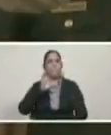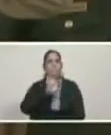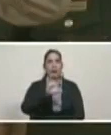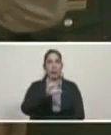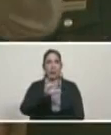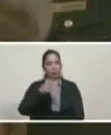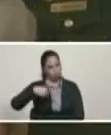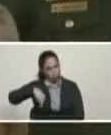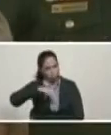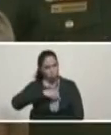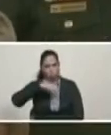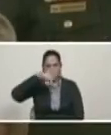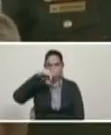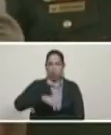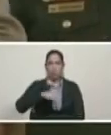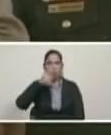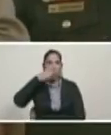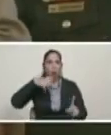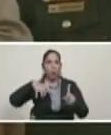acá nosotros, el pueblo.